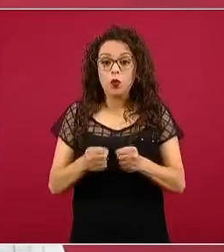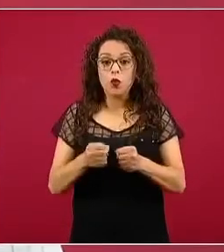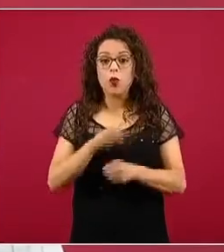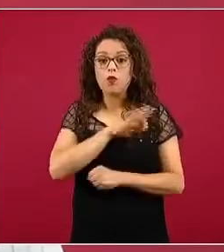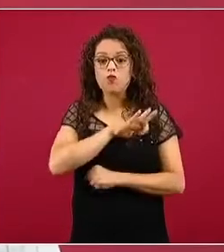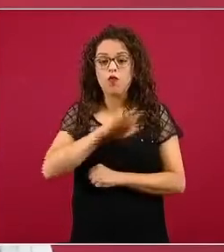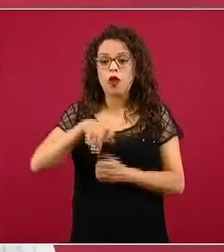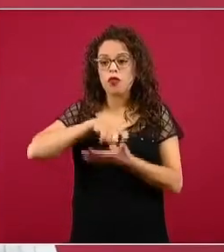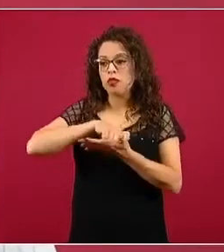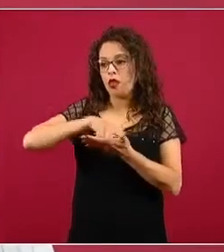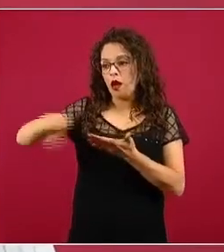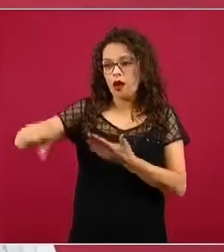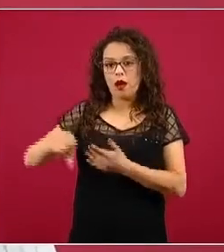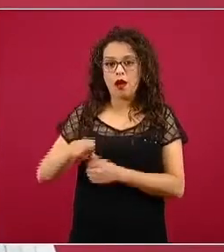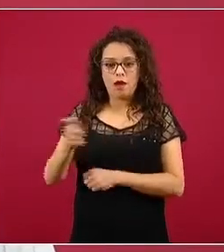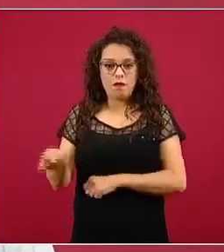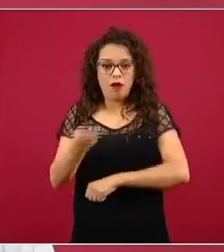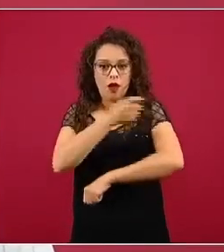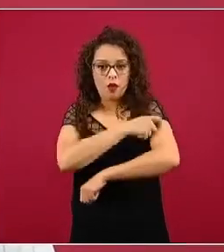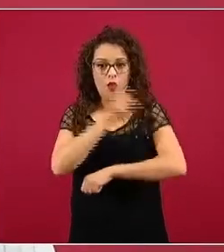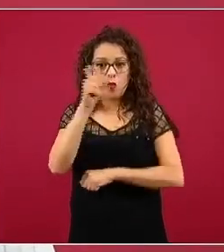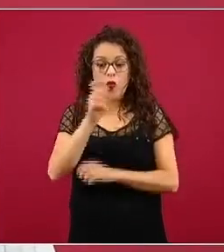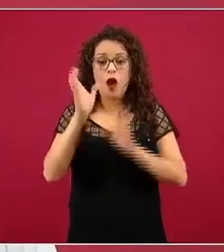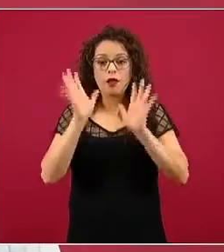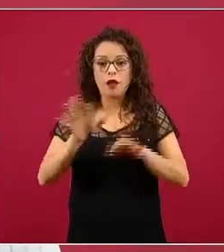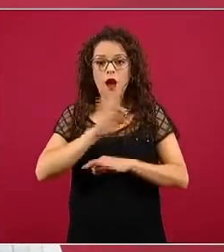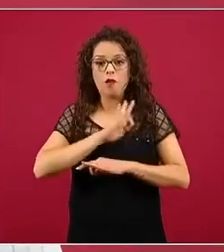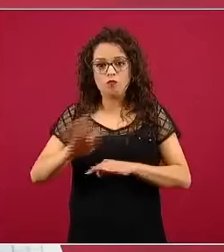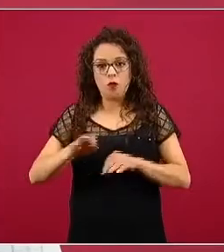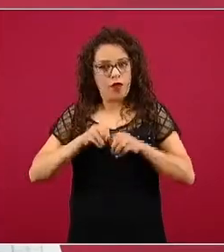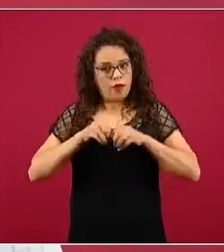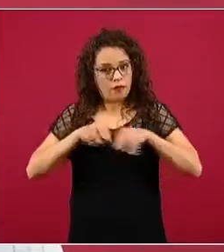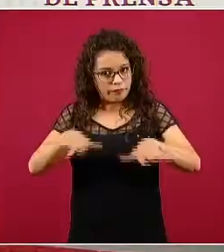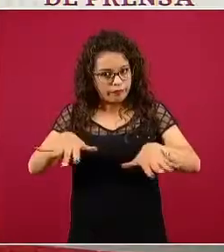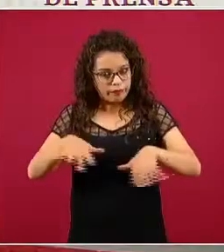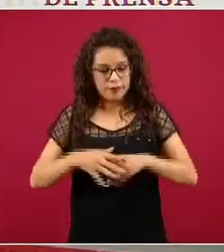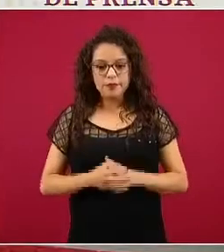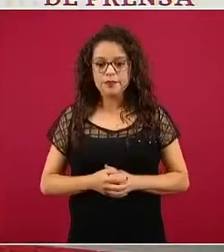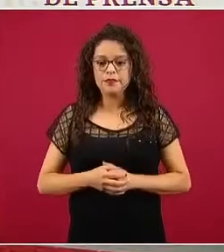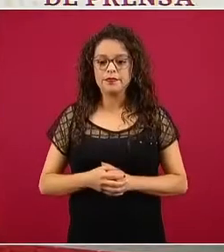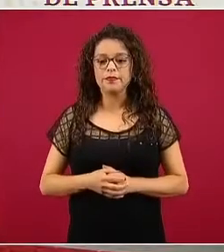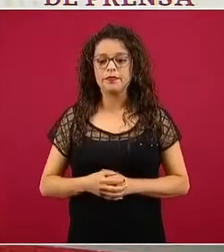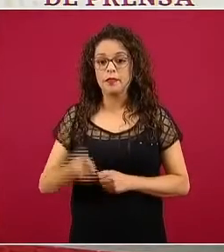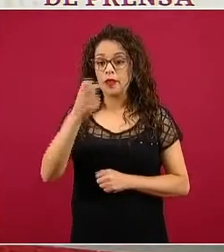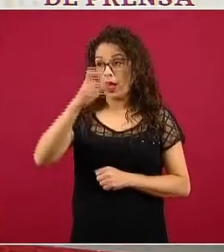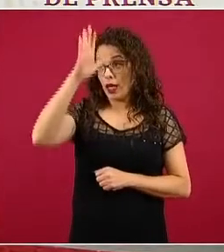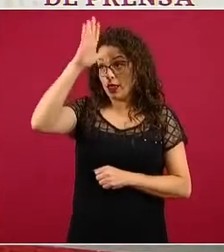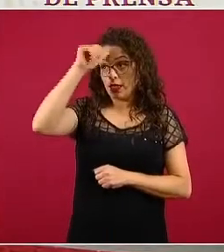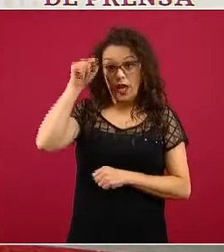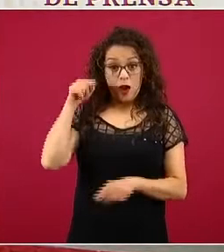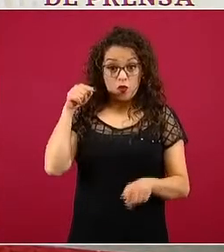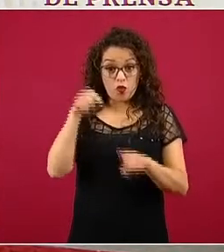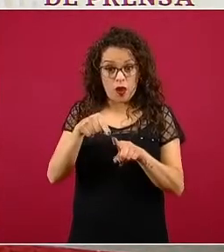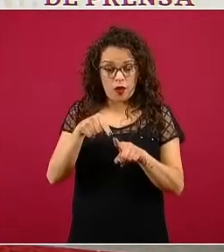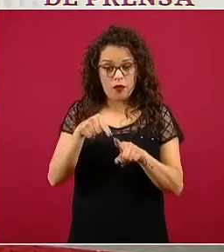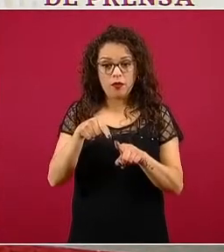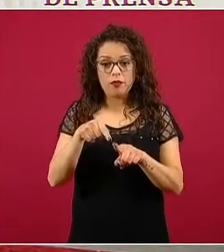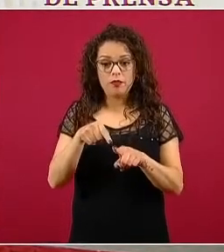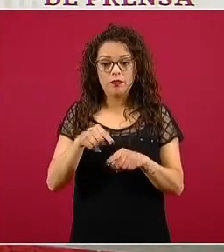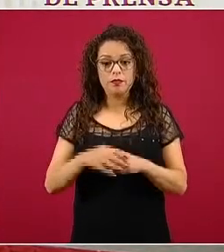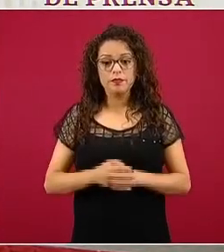a la vacuna cuando ésta esté disponible. Dentro de este acuerdo, principalmente entonces